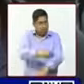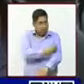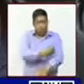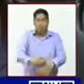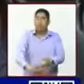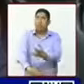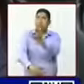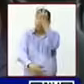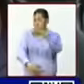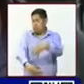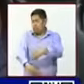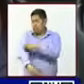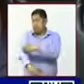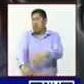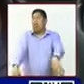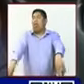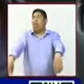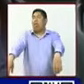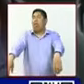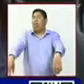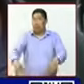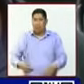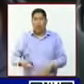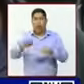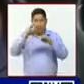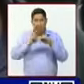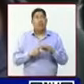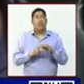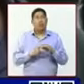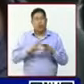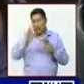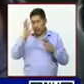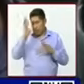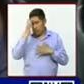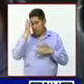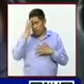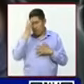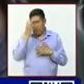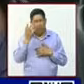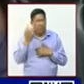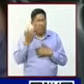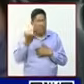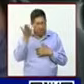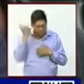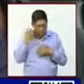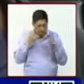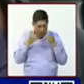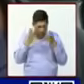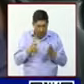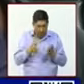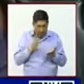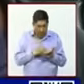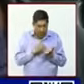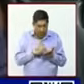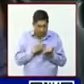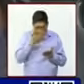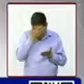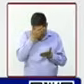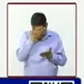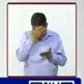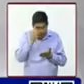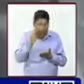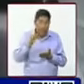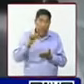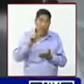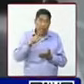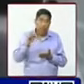Y ha aumentado la cantidad de pacientes, es también por eso que al anterior director, al doctor